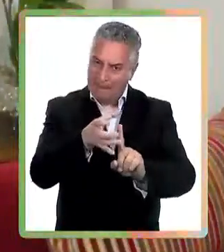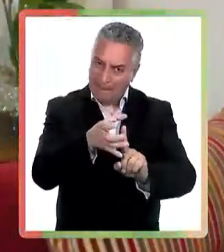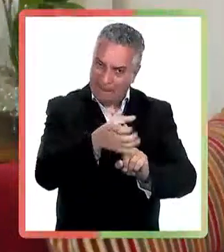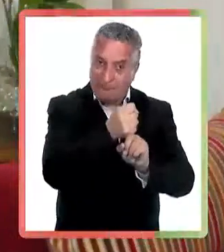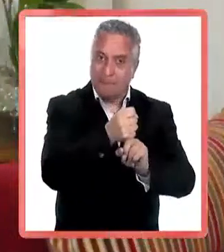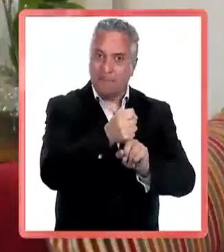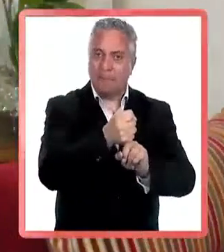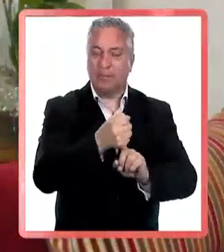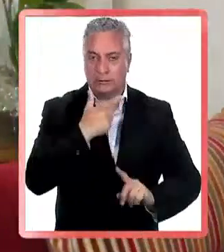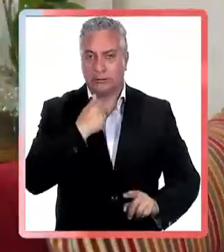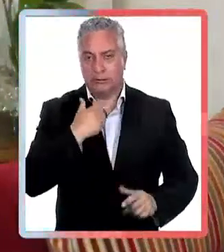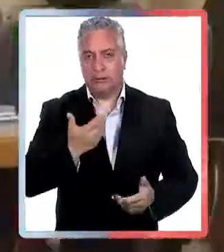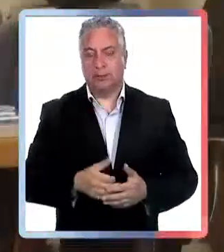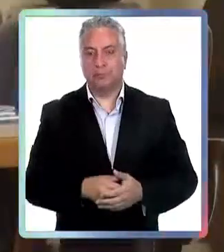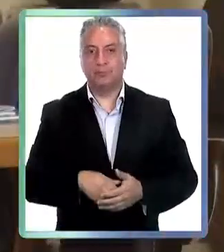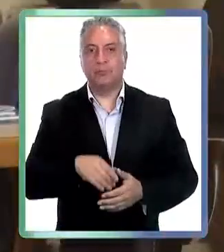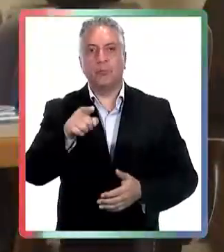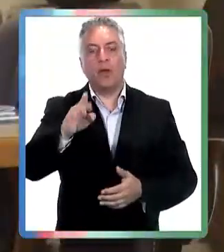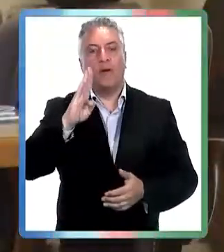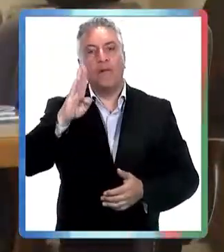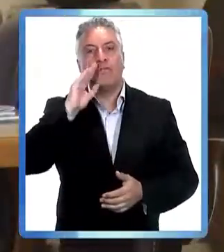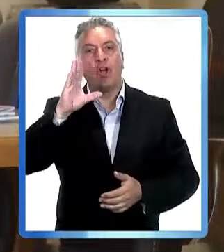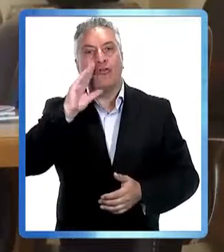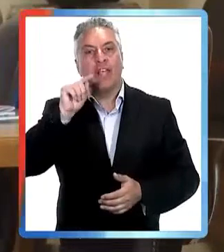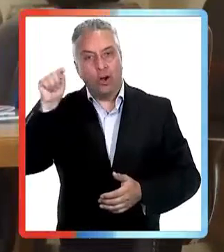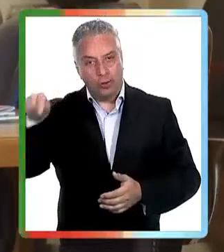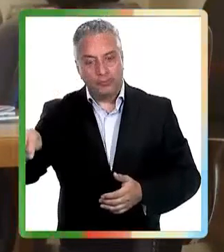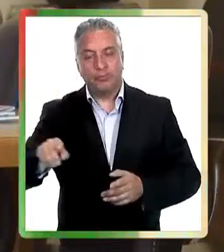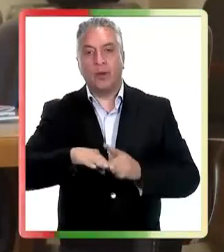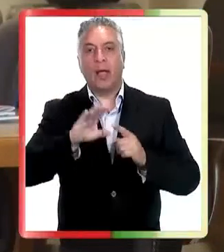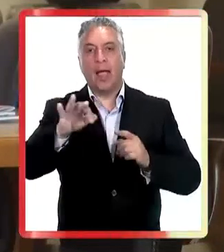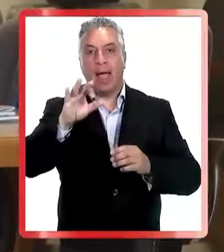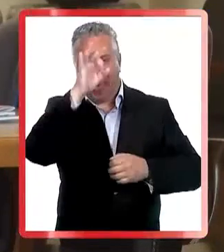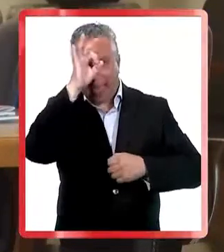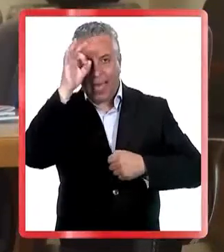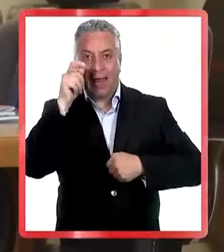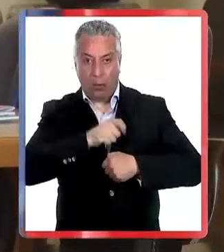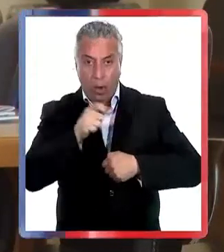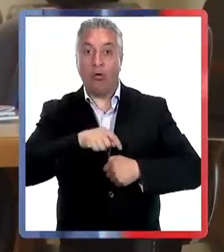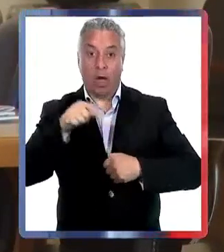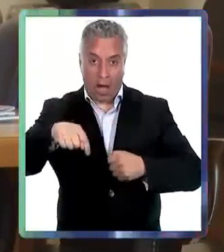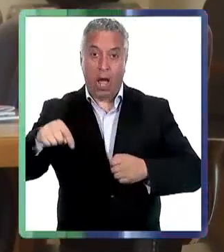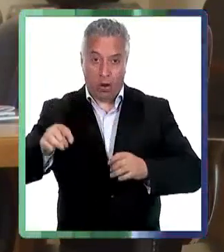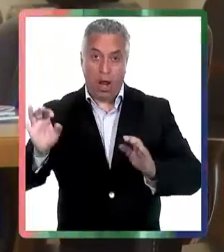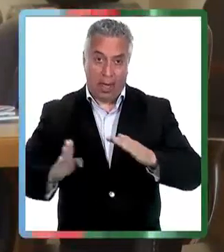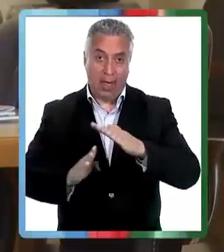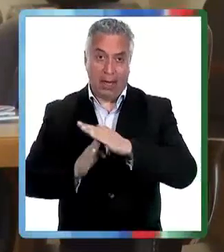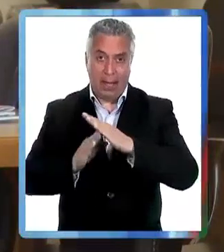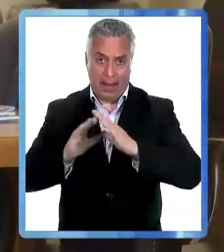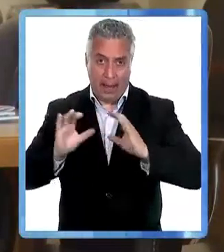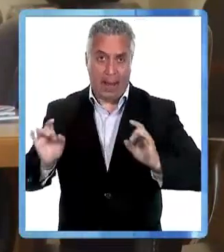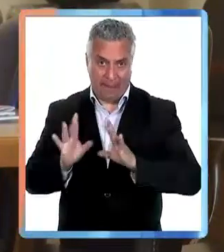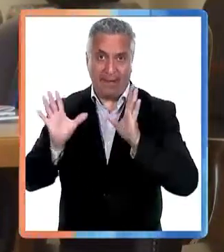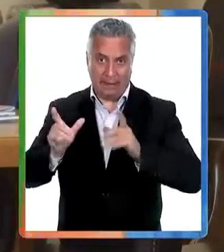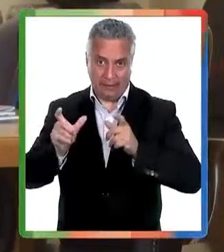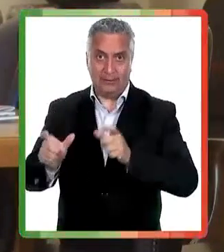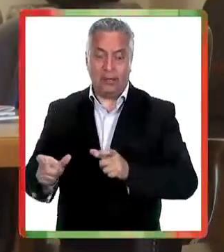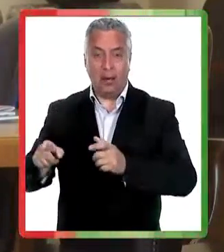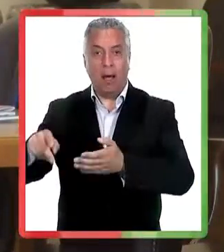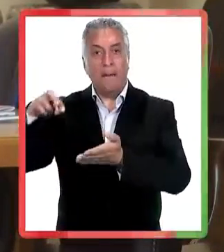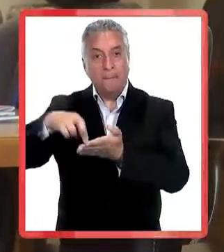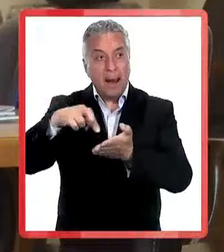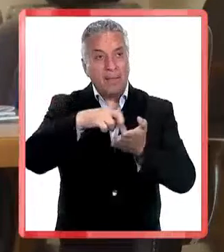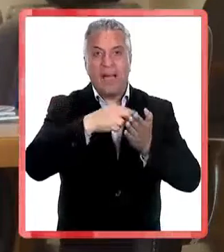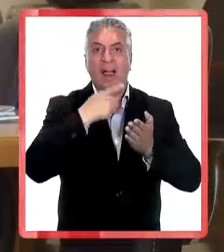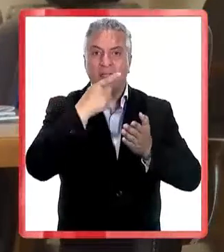hasta capturarlo. En el Biobío y la Araucanía actualmente hay estado de emergencia, pero parlamentarios y los forestales piden